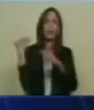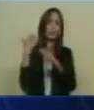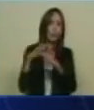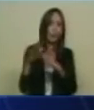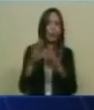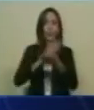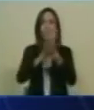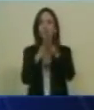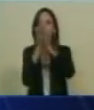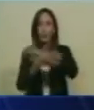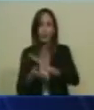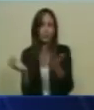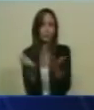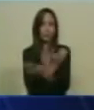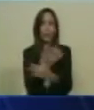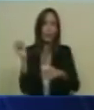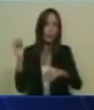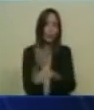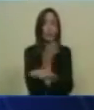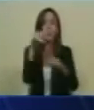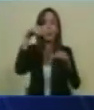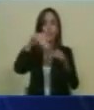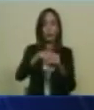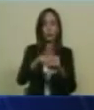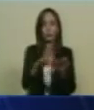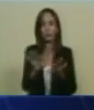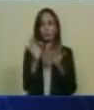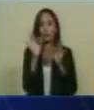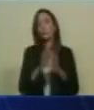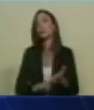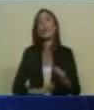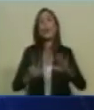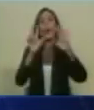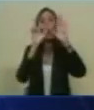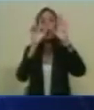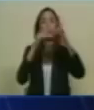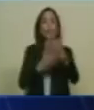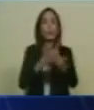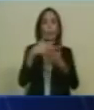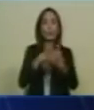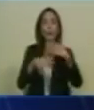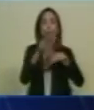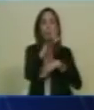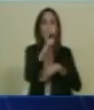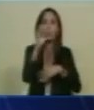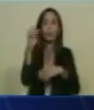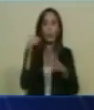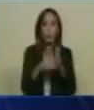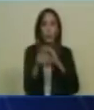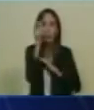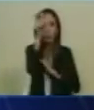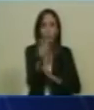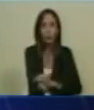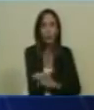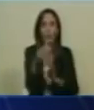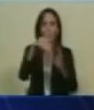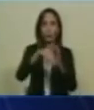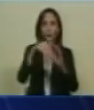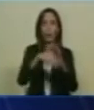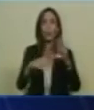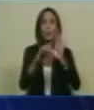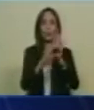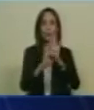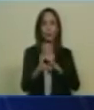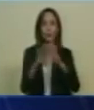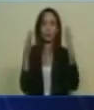violencia y a derrotarla con el voto popular. El jefe de Estado anunció que viaja este martes a Estambul para una reunión entre